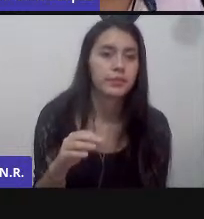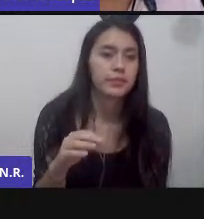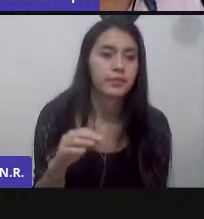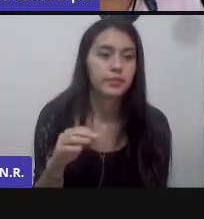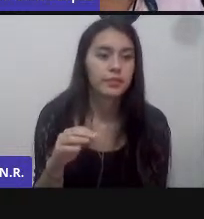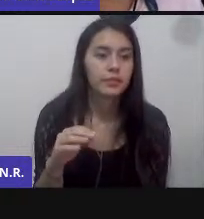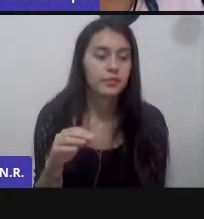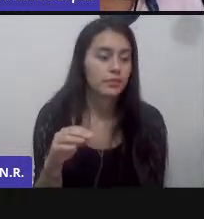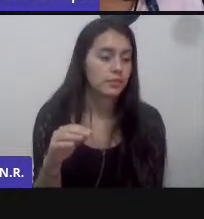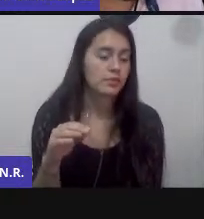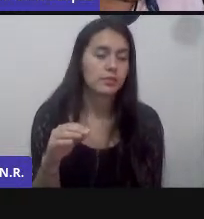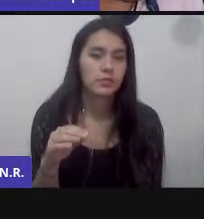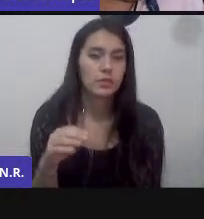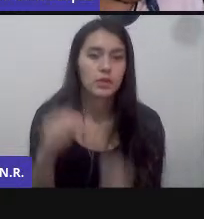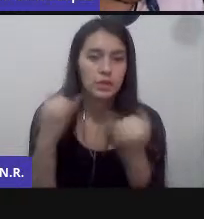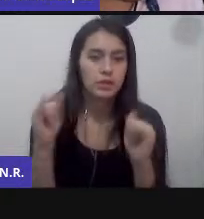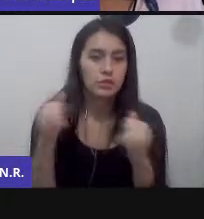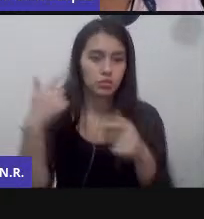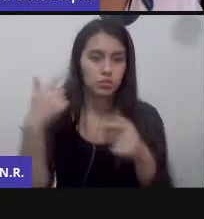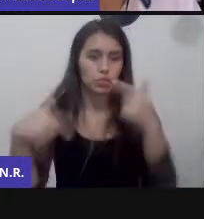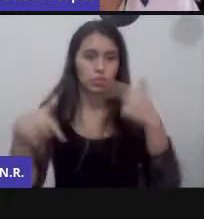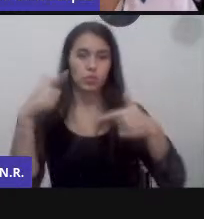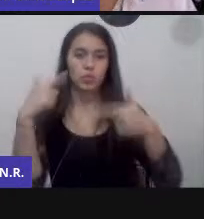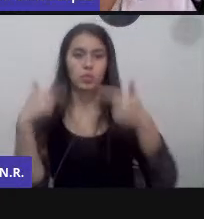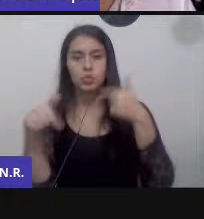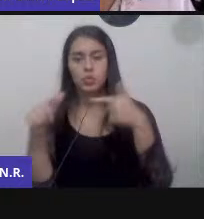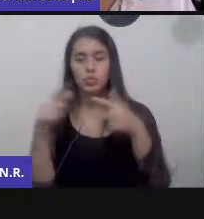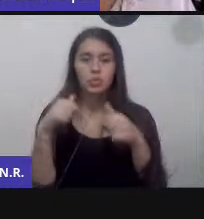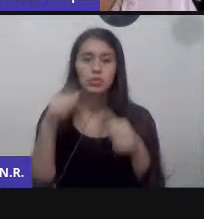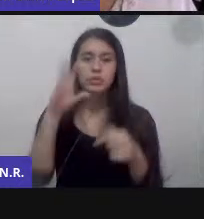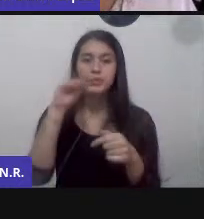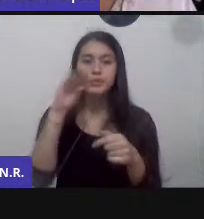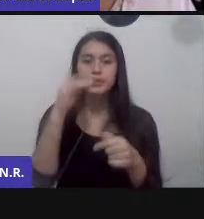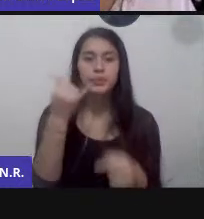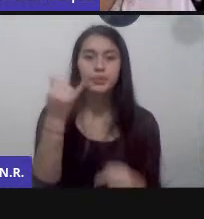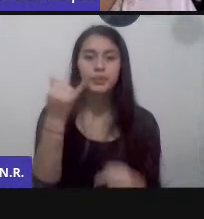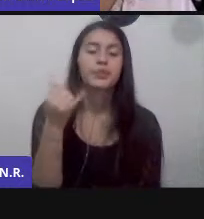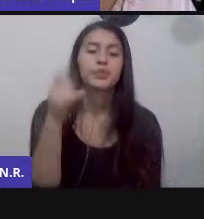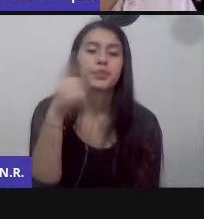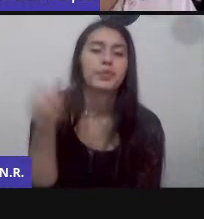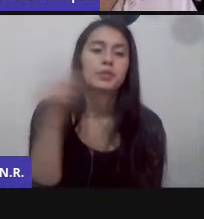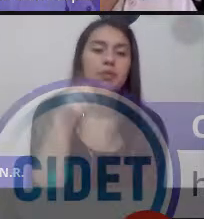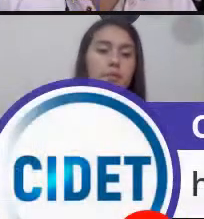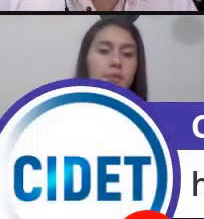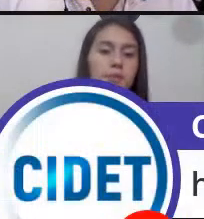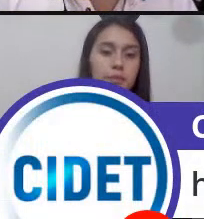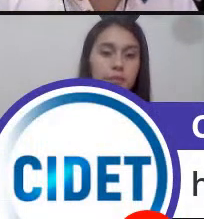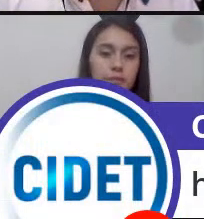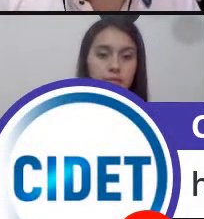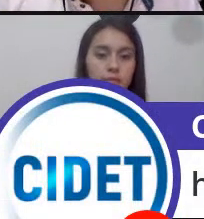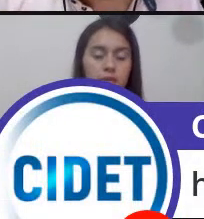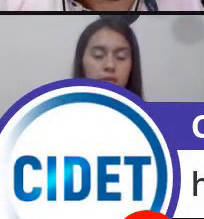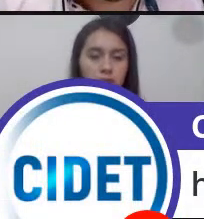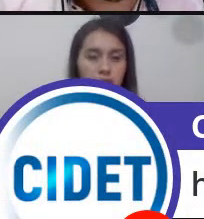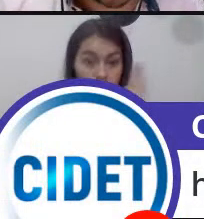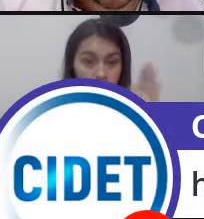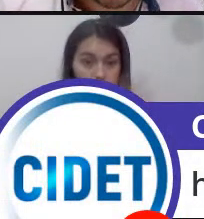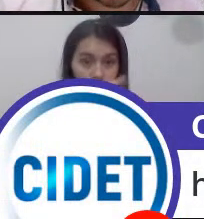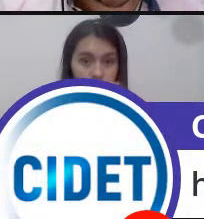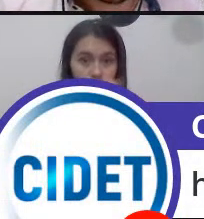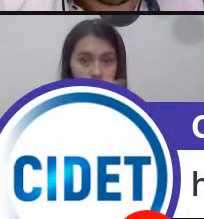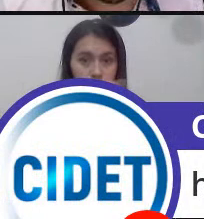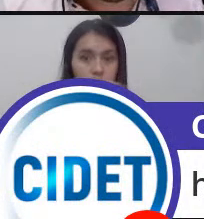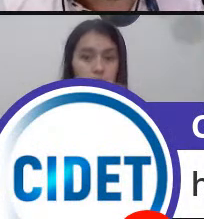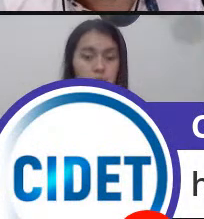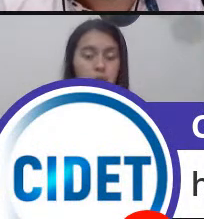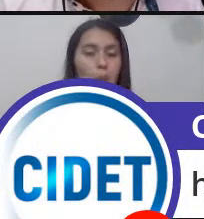Listo. Vamos para atrás entonces en el stream ya. Listo, ya lo creé el comentario ahí. Listo, ahí